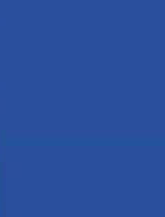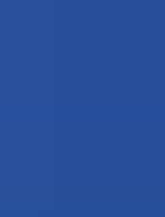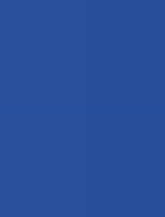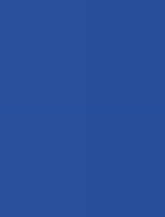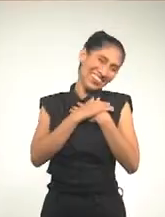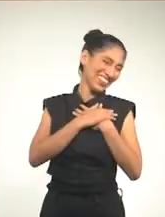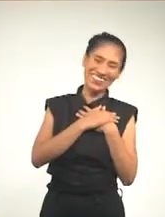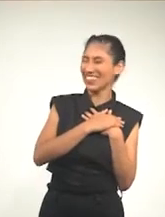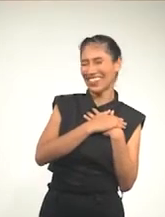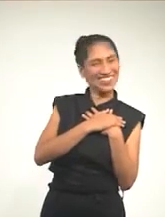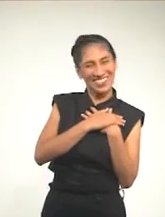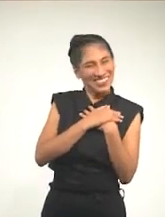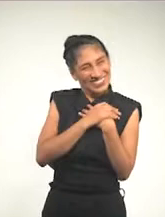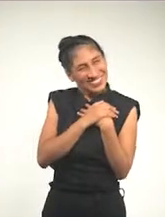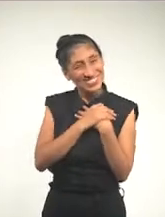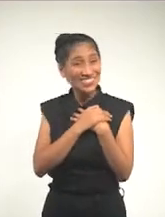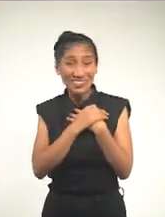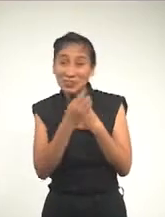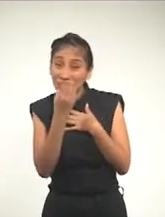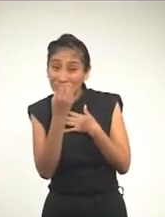alegría.